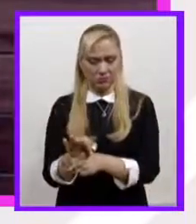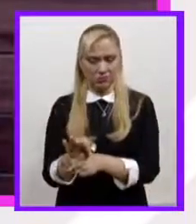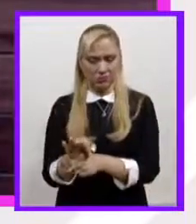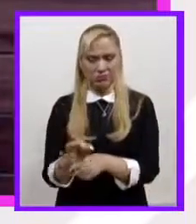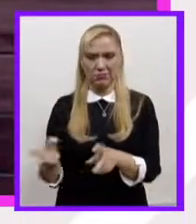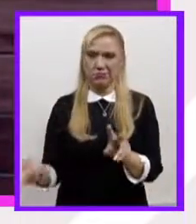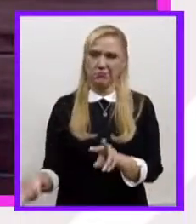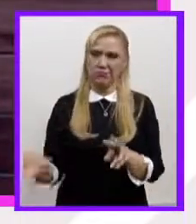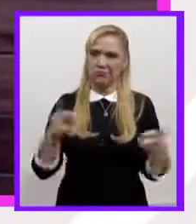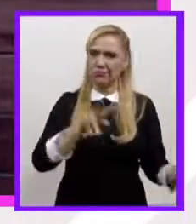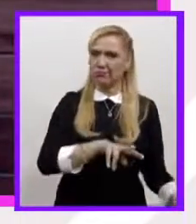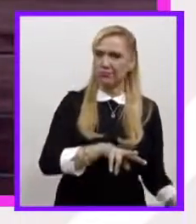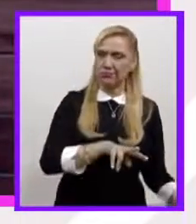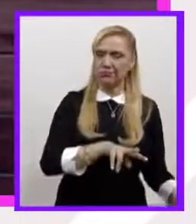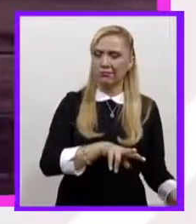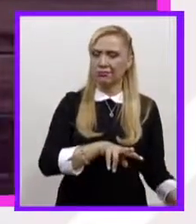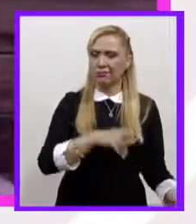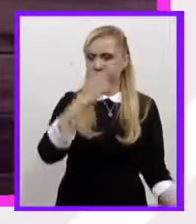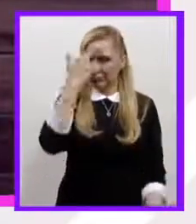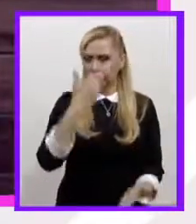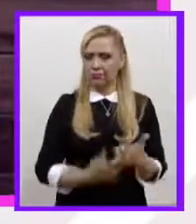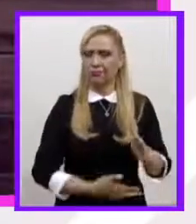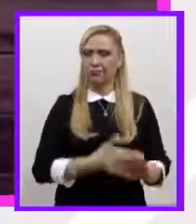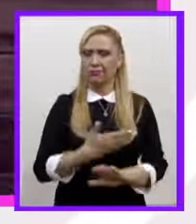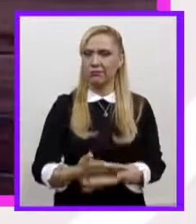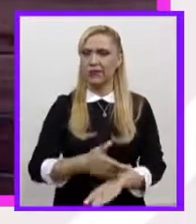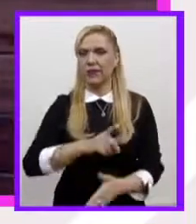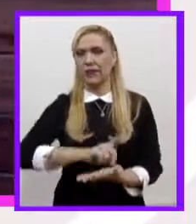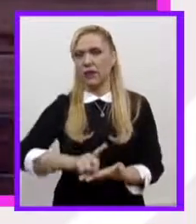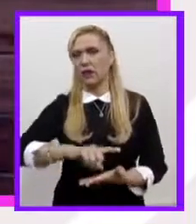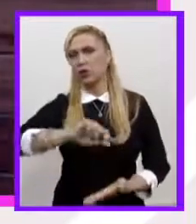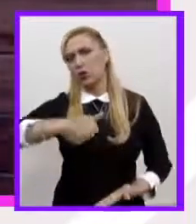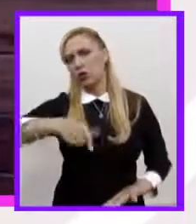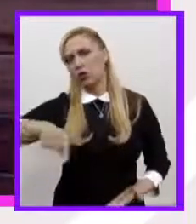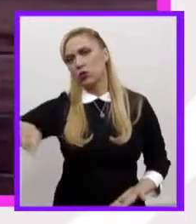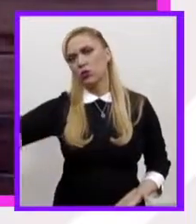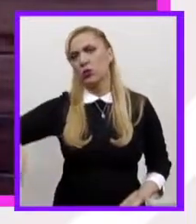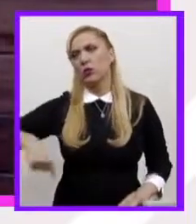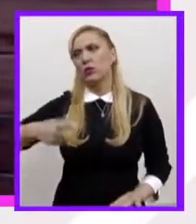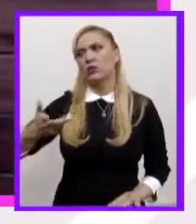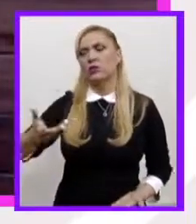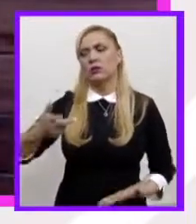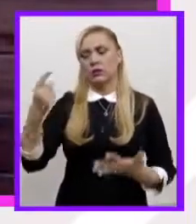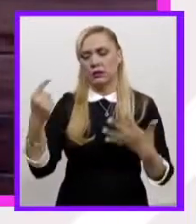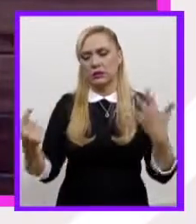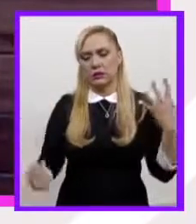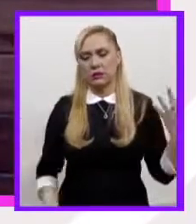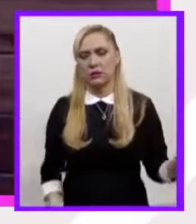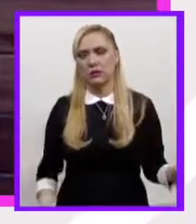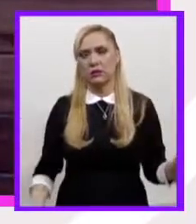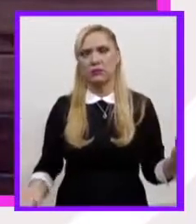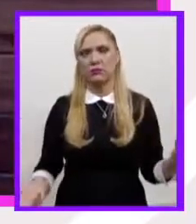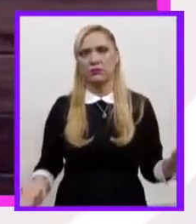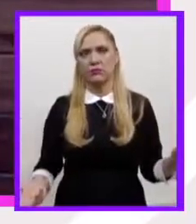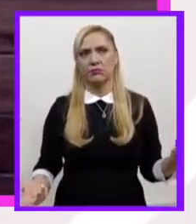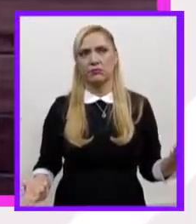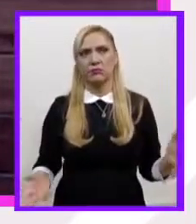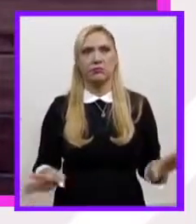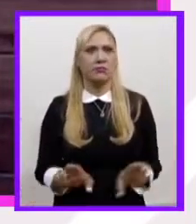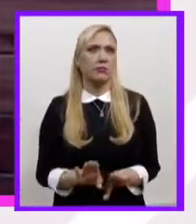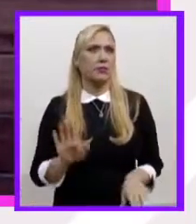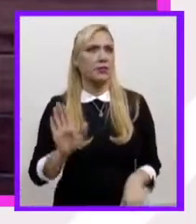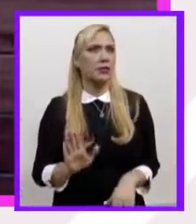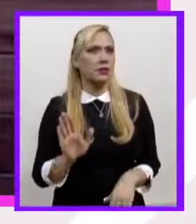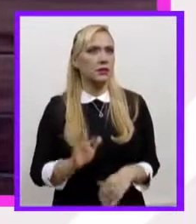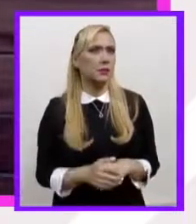paradójicamente, ha violado y tiene que violar otros derechos para que no como una,